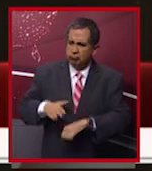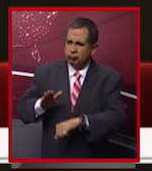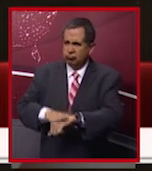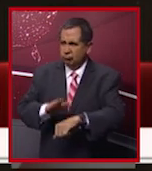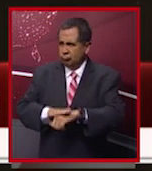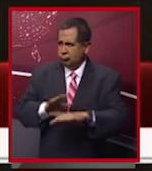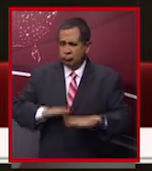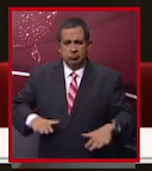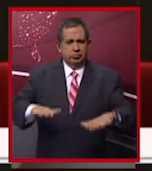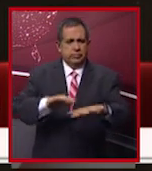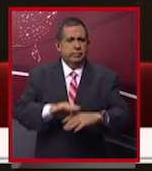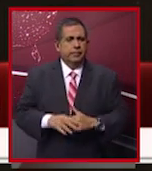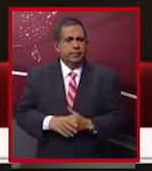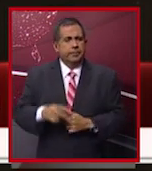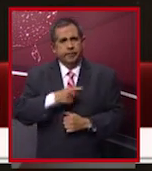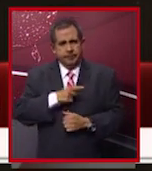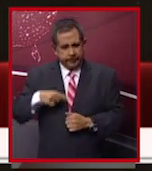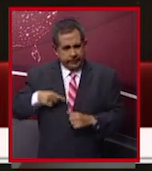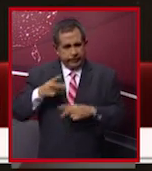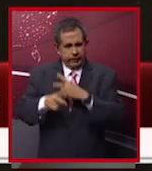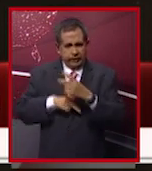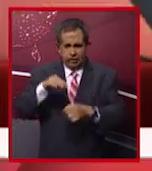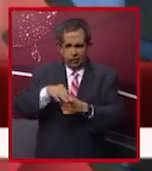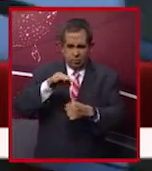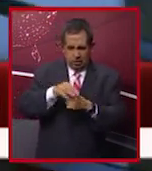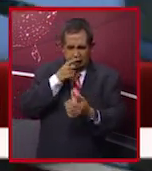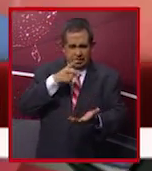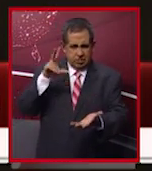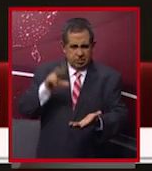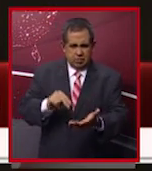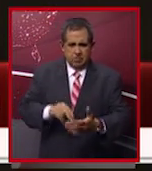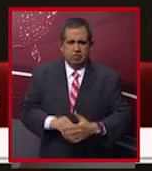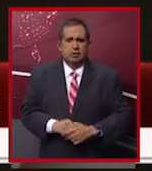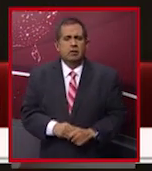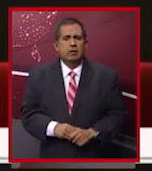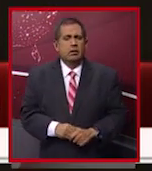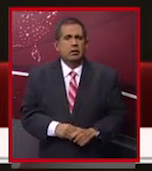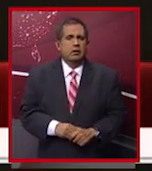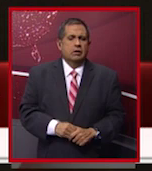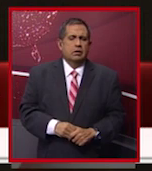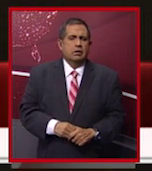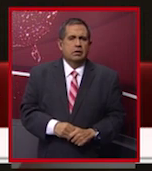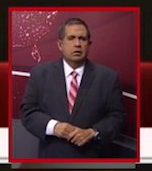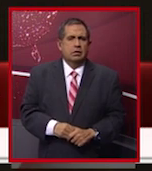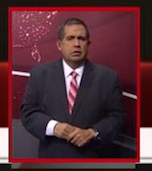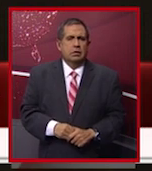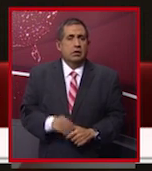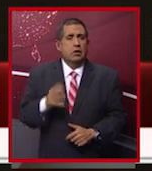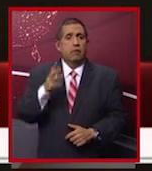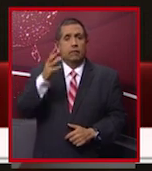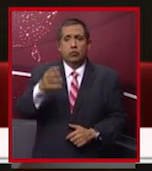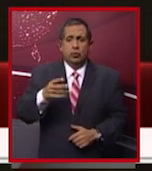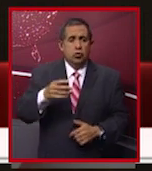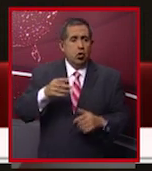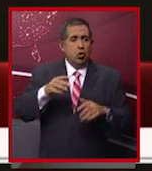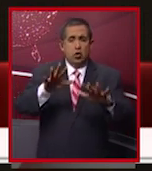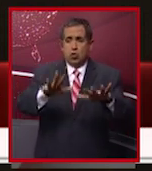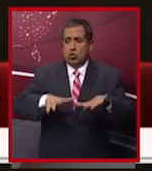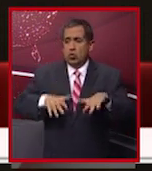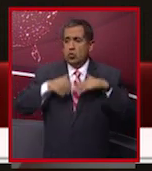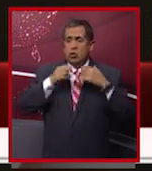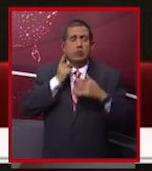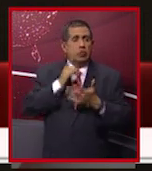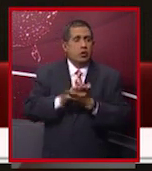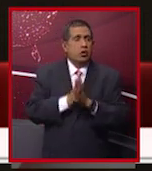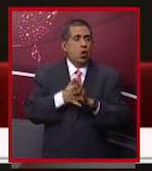llamado. Debemos de votar en contra. Ya no habrá juicios de procedencia con esta